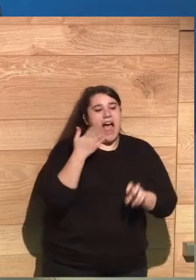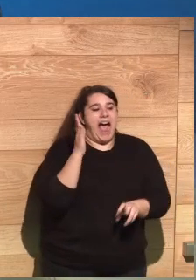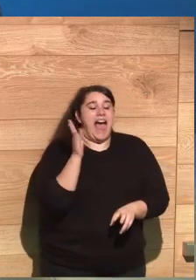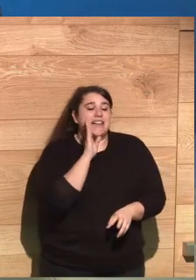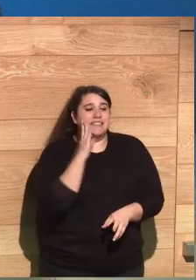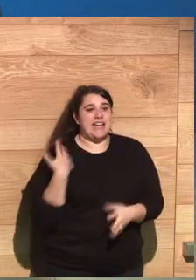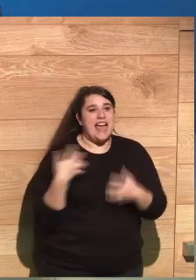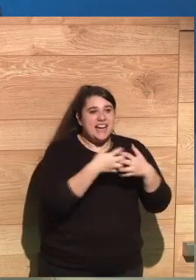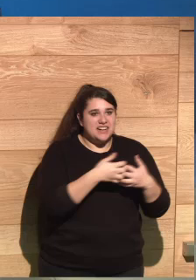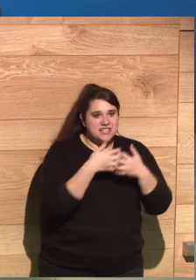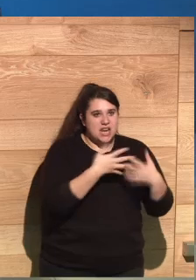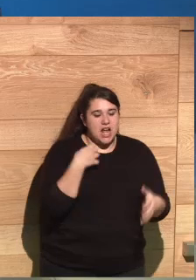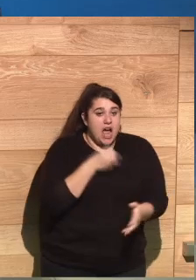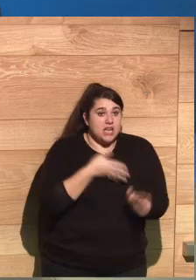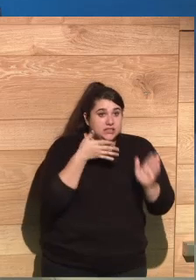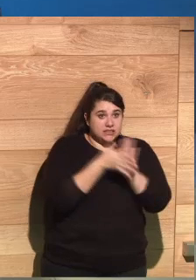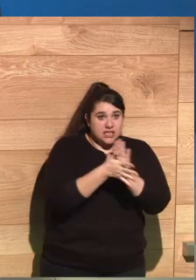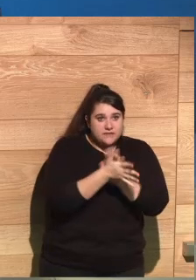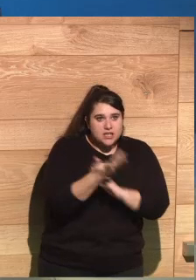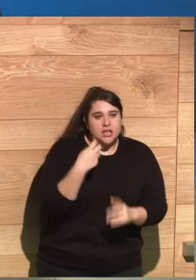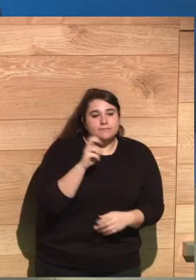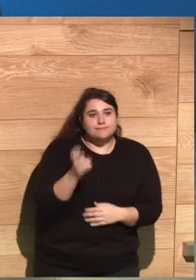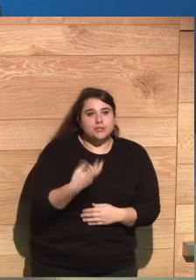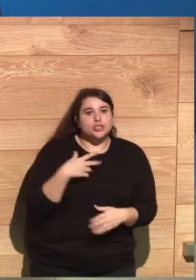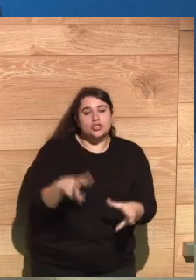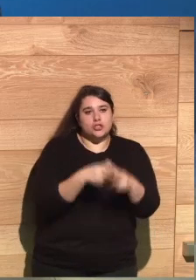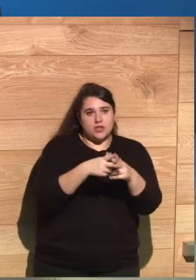su significación en la sociedad norteamericana,